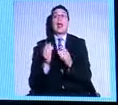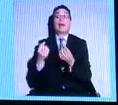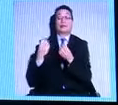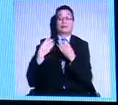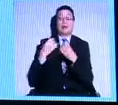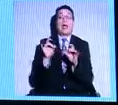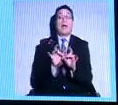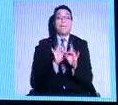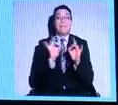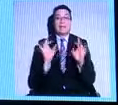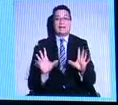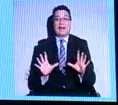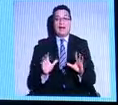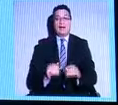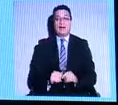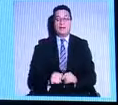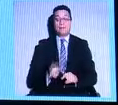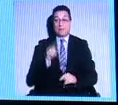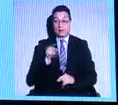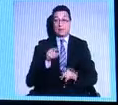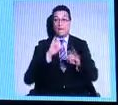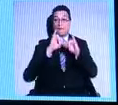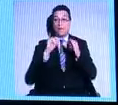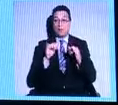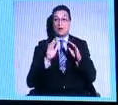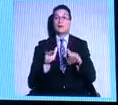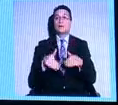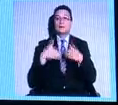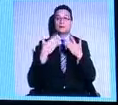especiales. De esta forma, entregamos